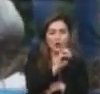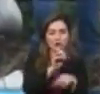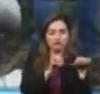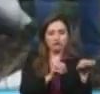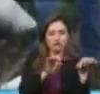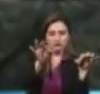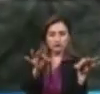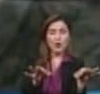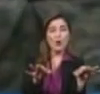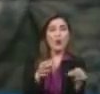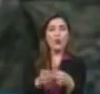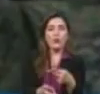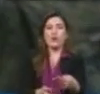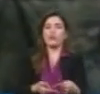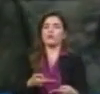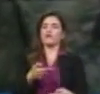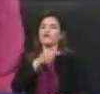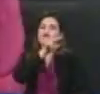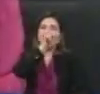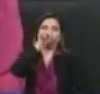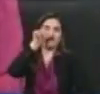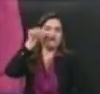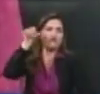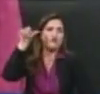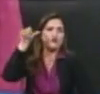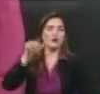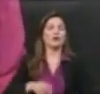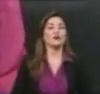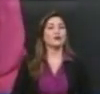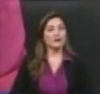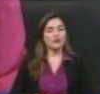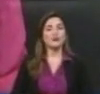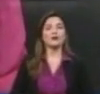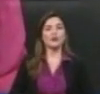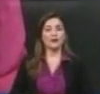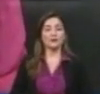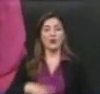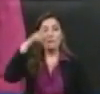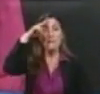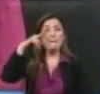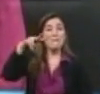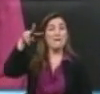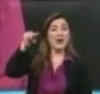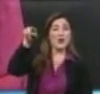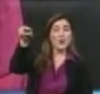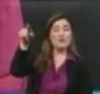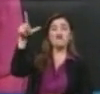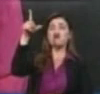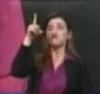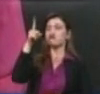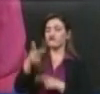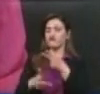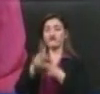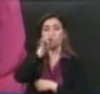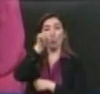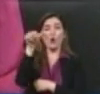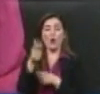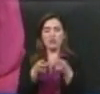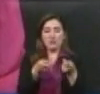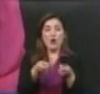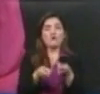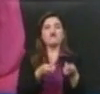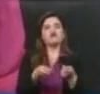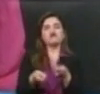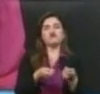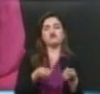mueve un gran negocio de tráfico de drogas. Ahí hasta los carteles de México han instalado sus